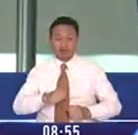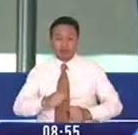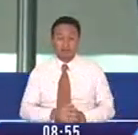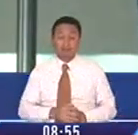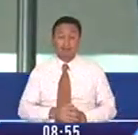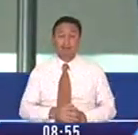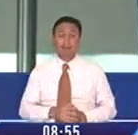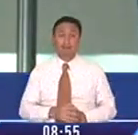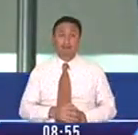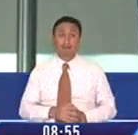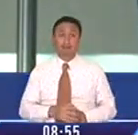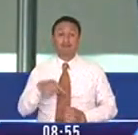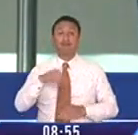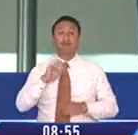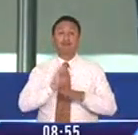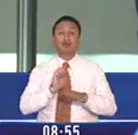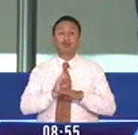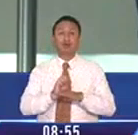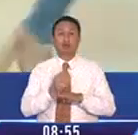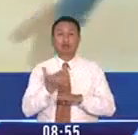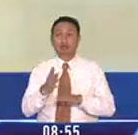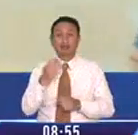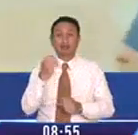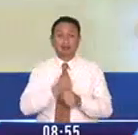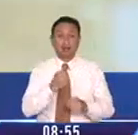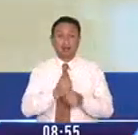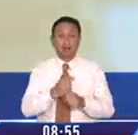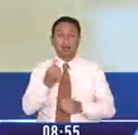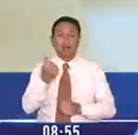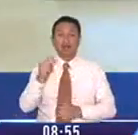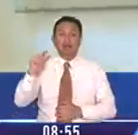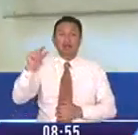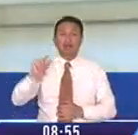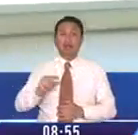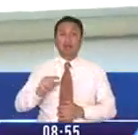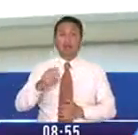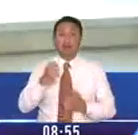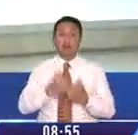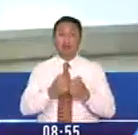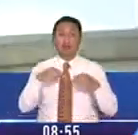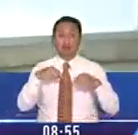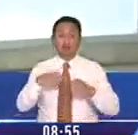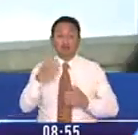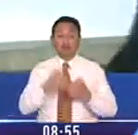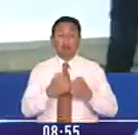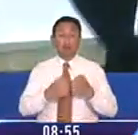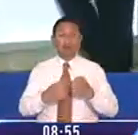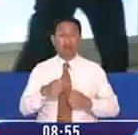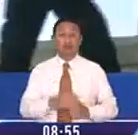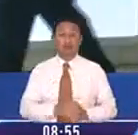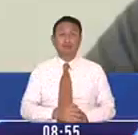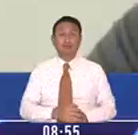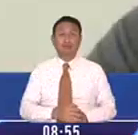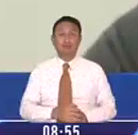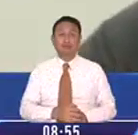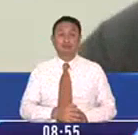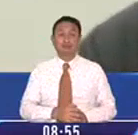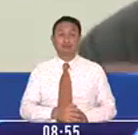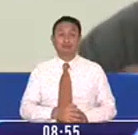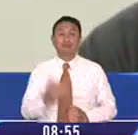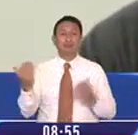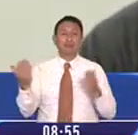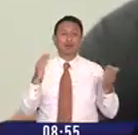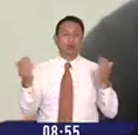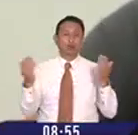lo dicen. En Ecuador, la falta de oportunidades y el salario precario son de los factores que más afectan a esta fuga de cerebros. Haciendo una